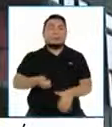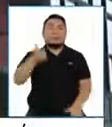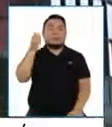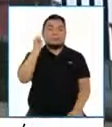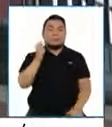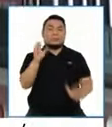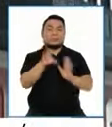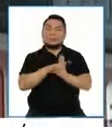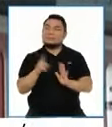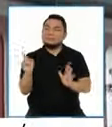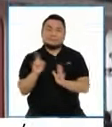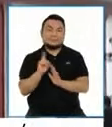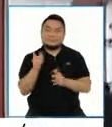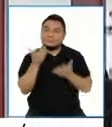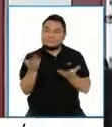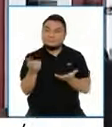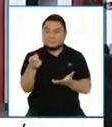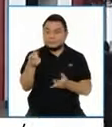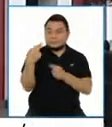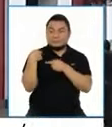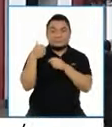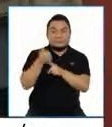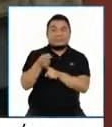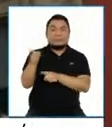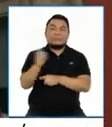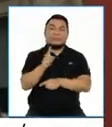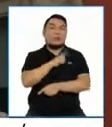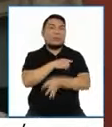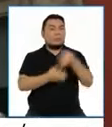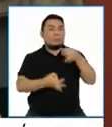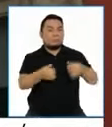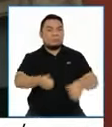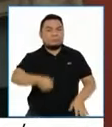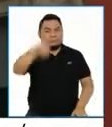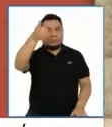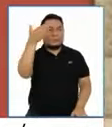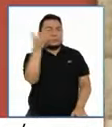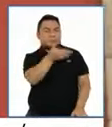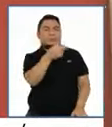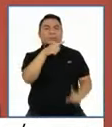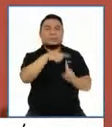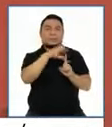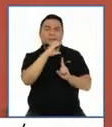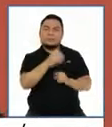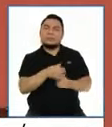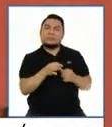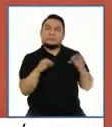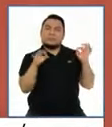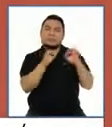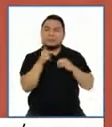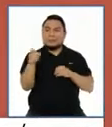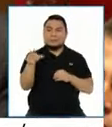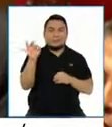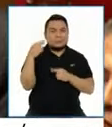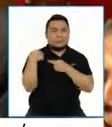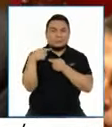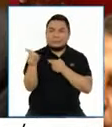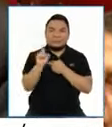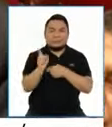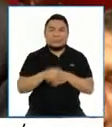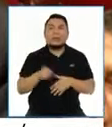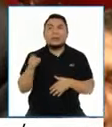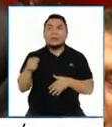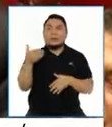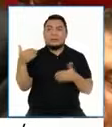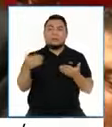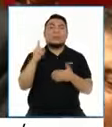máximos representantes de un órgano fundamental a nivel político y jurídico como es el TC. Argumentan además que es el nuevo